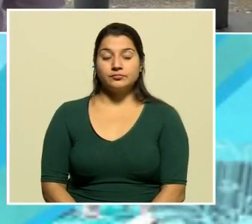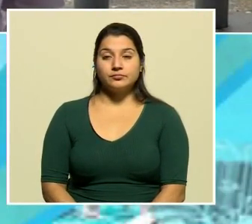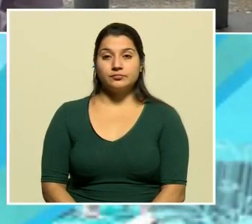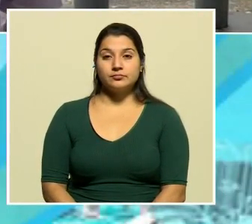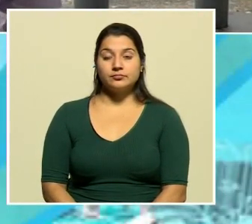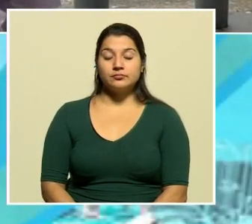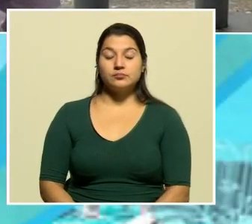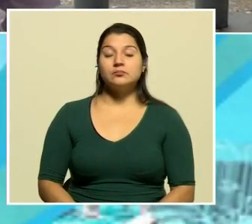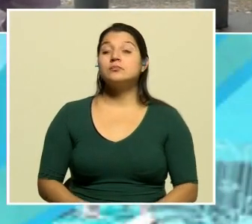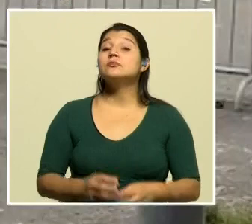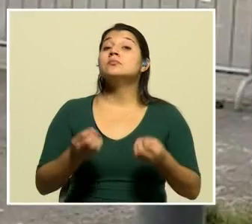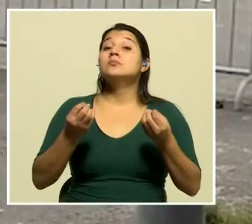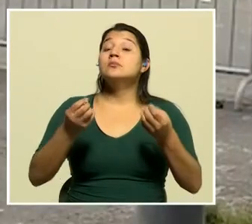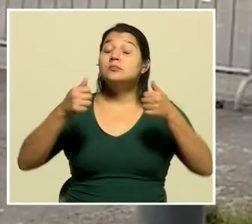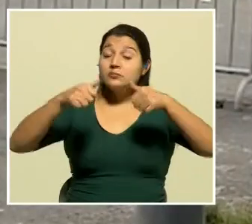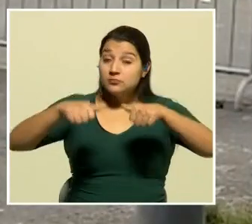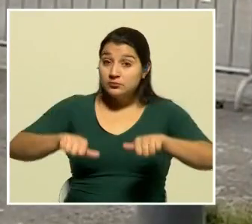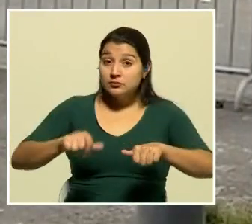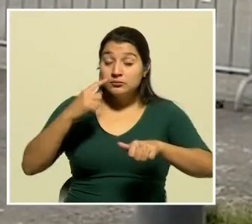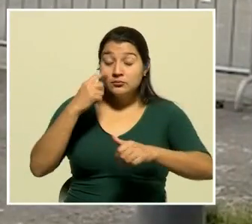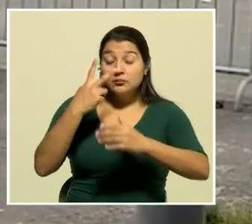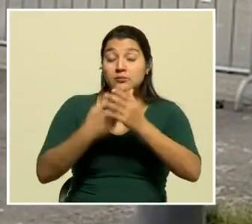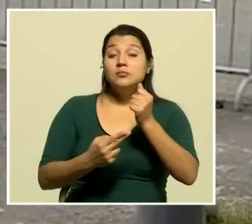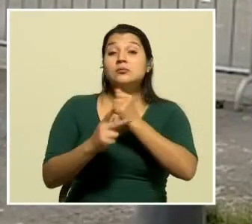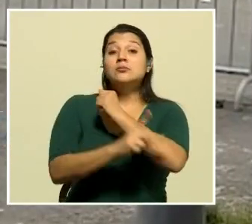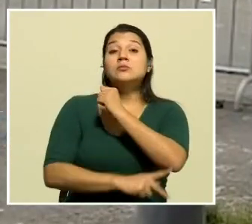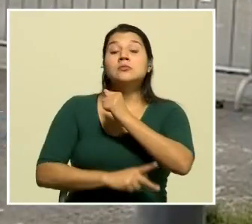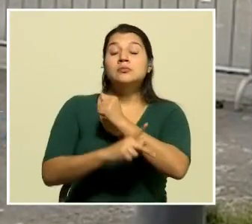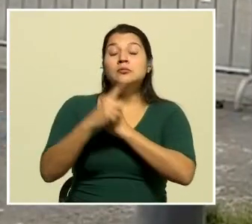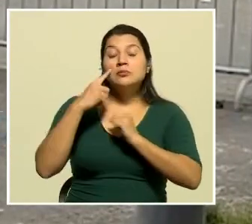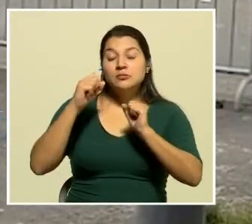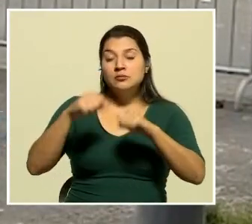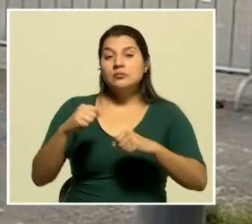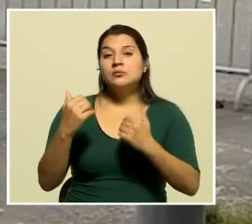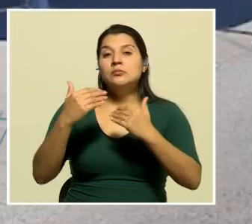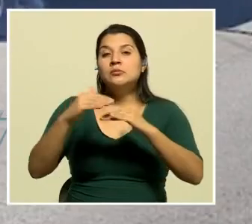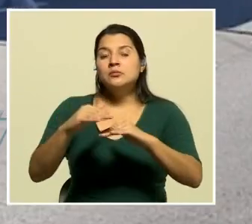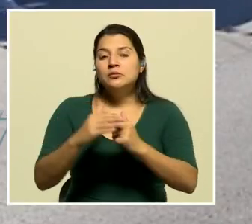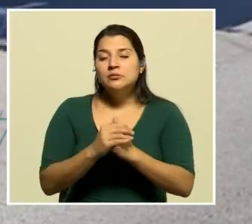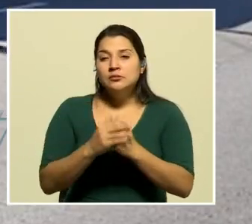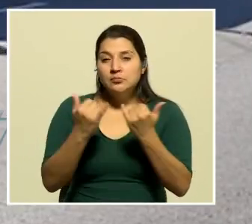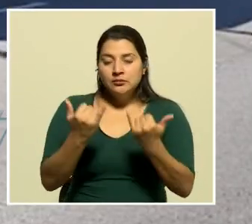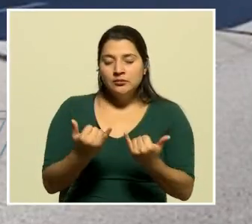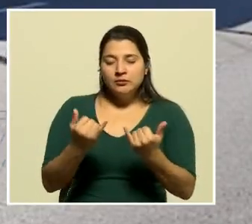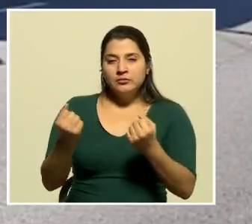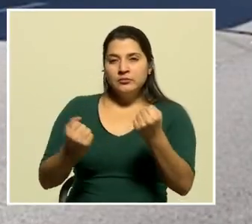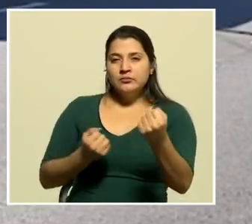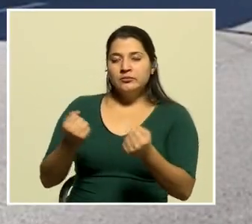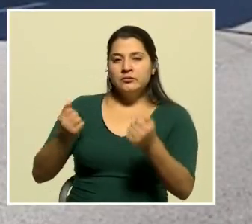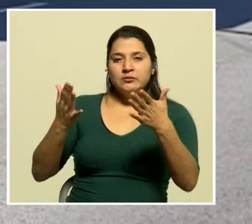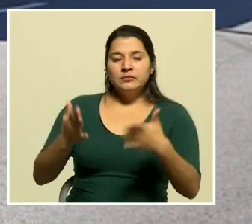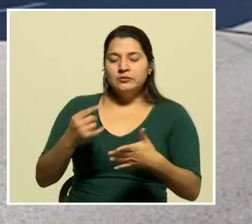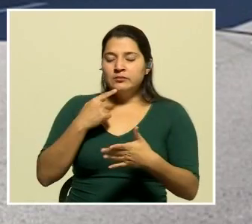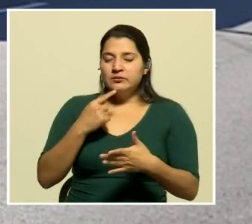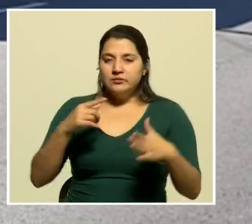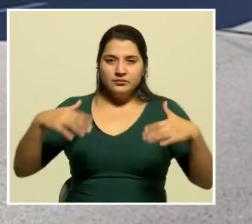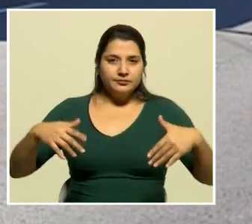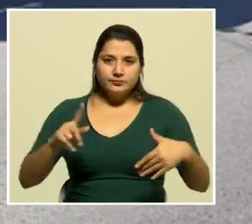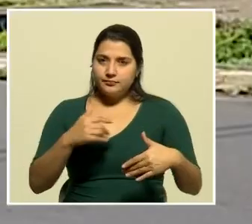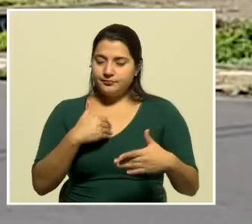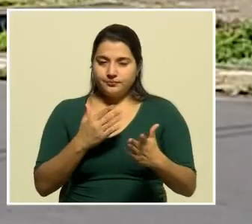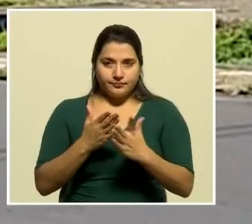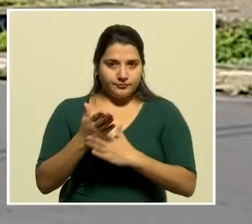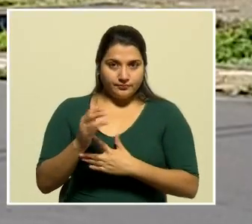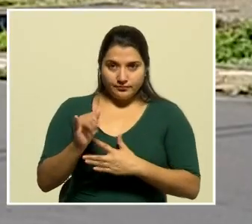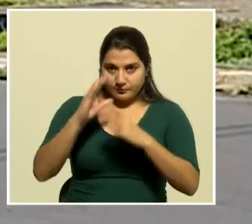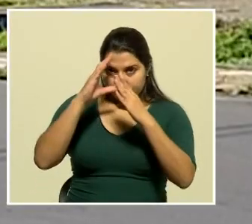Y a pesar de los acuerdos entre ambos países para el tránsito, los transportistas aducen que ellos no han tenido acceso a estos puntos